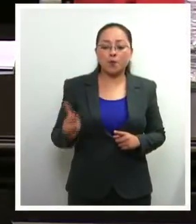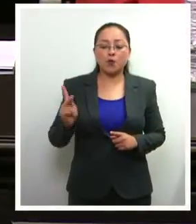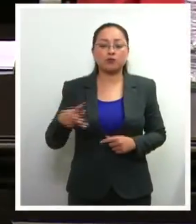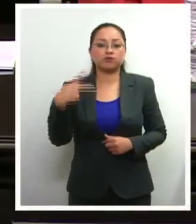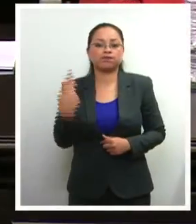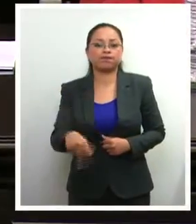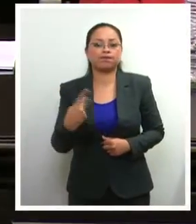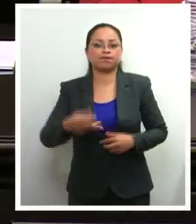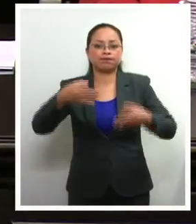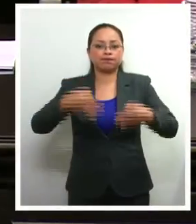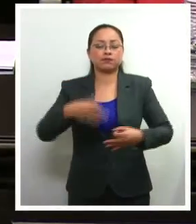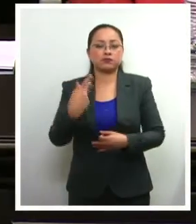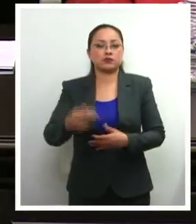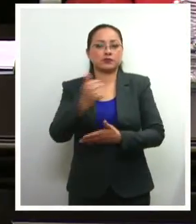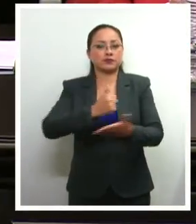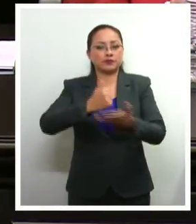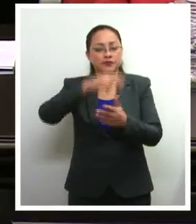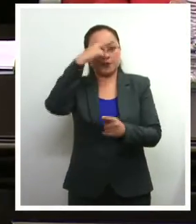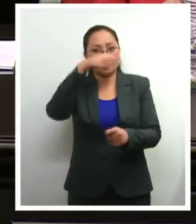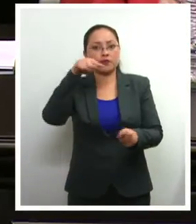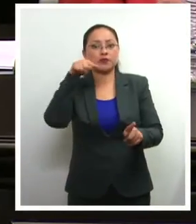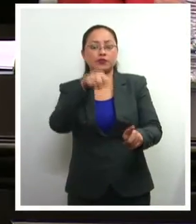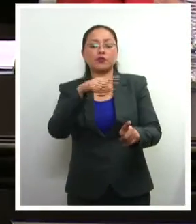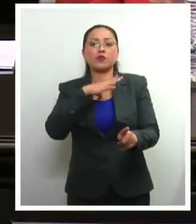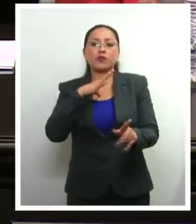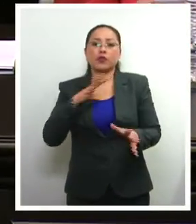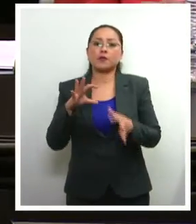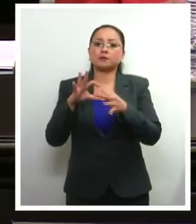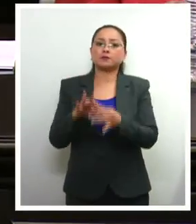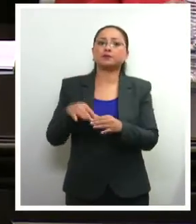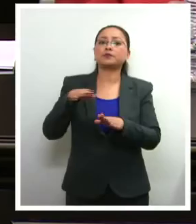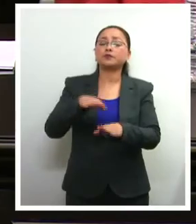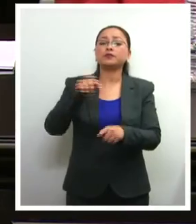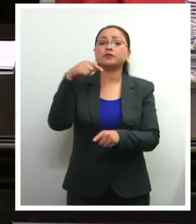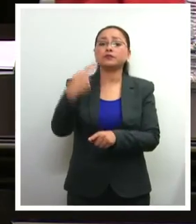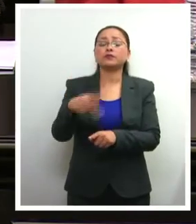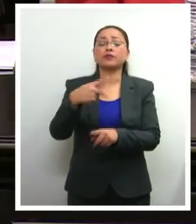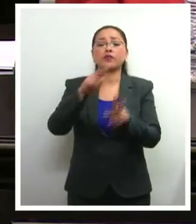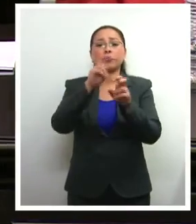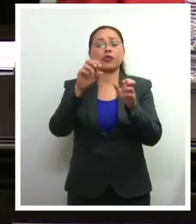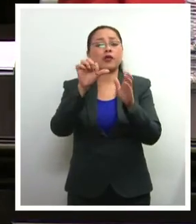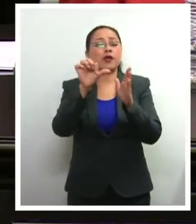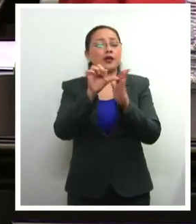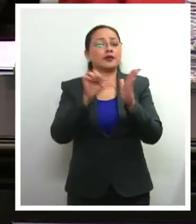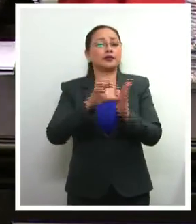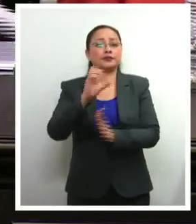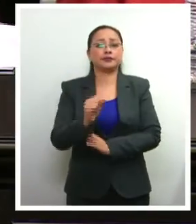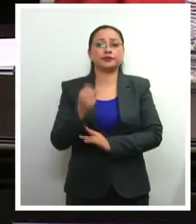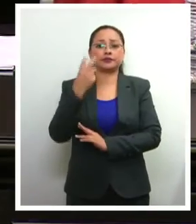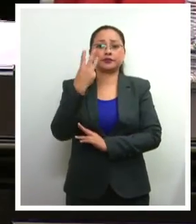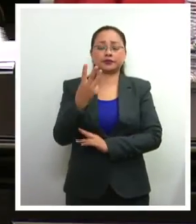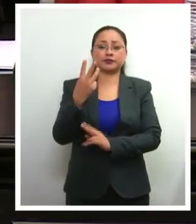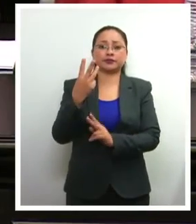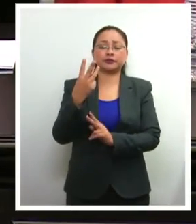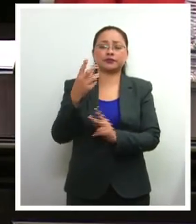Originarios y Comunidades Indígenas Residentes lo referente al artículo 63 y